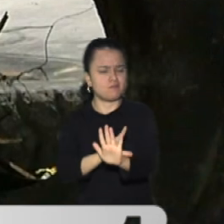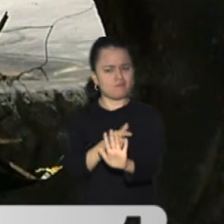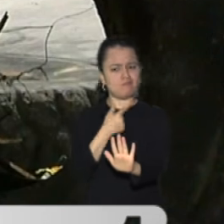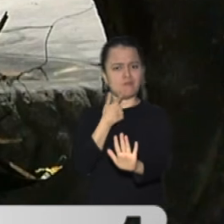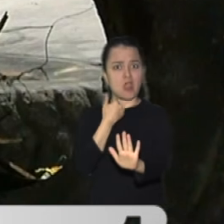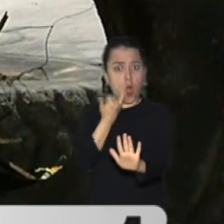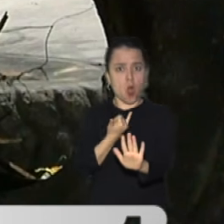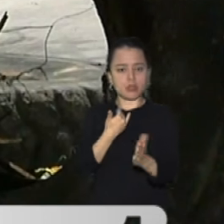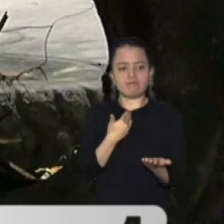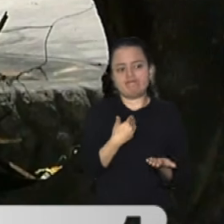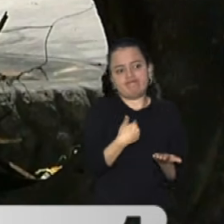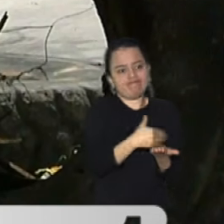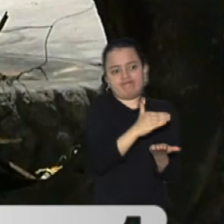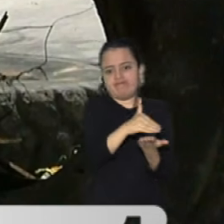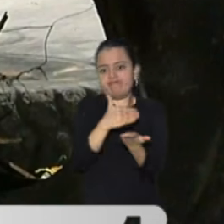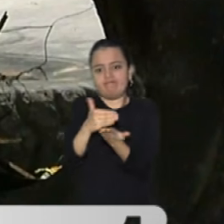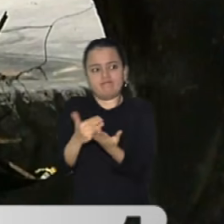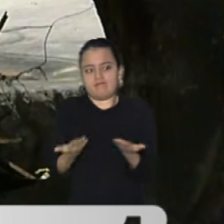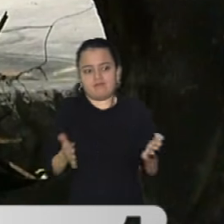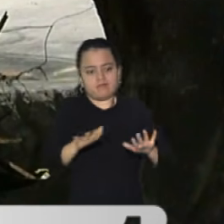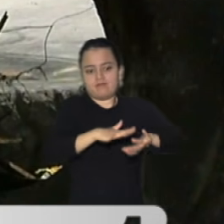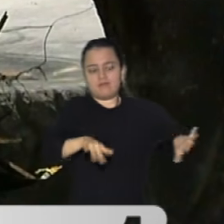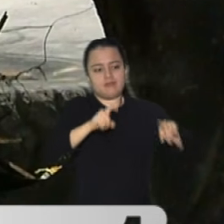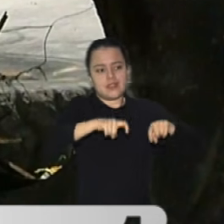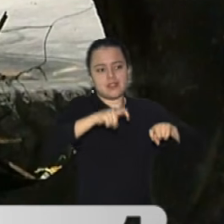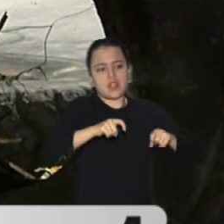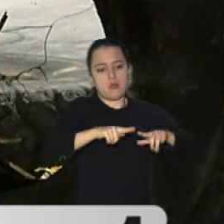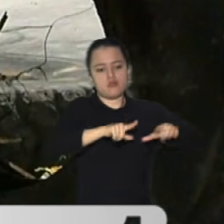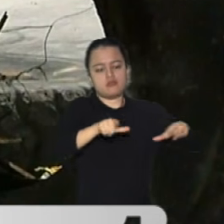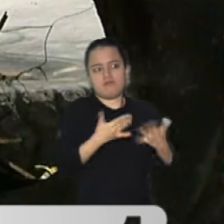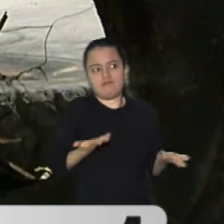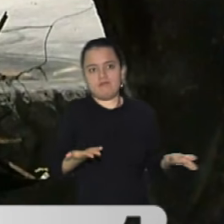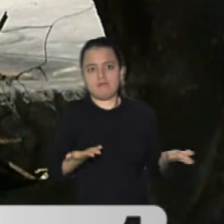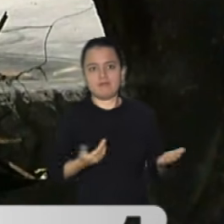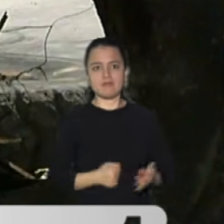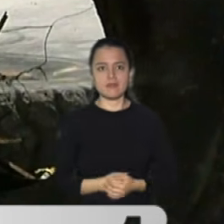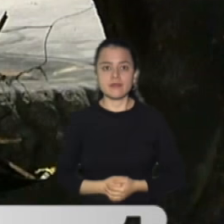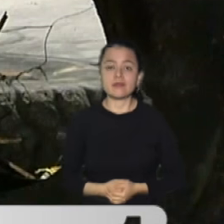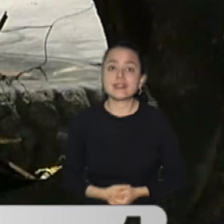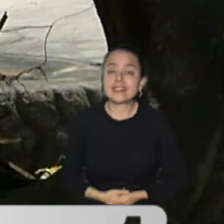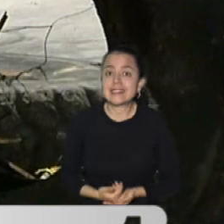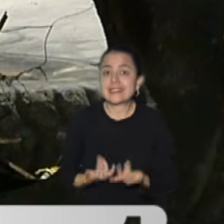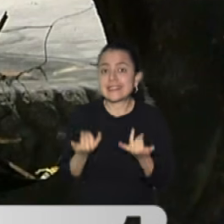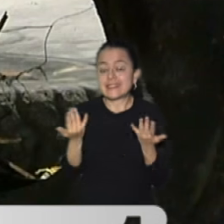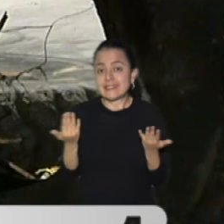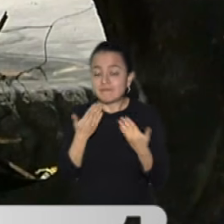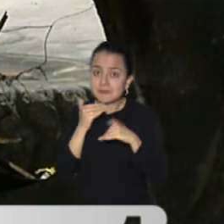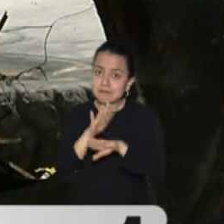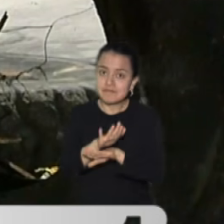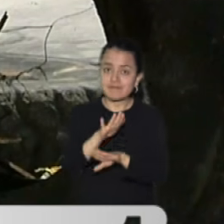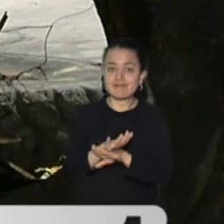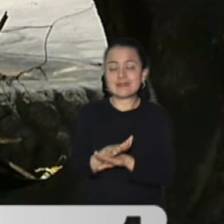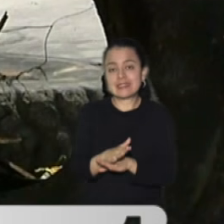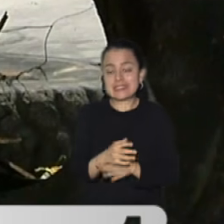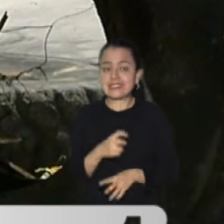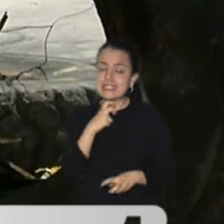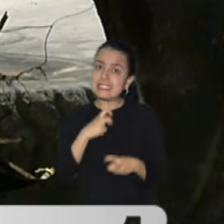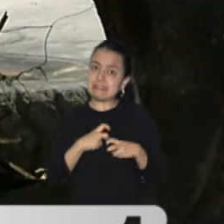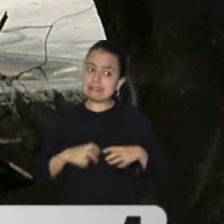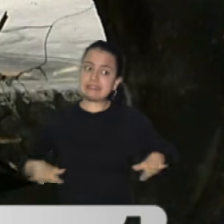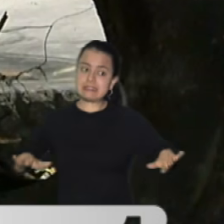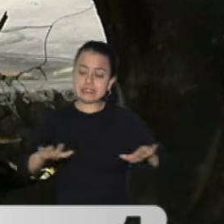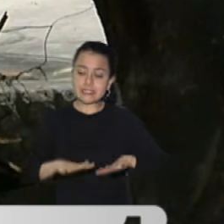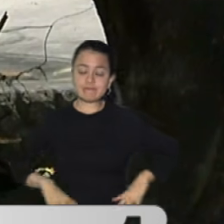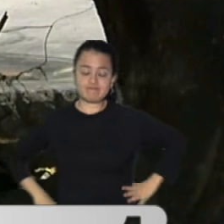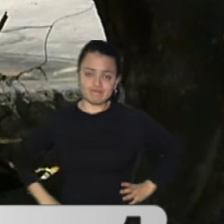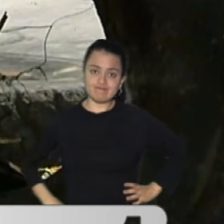Muchas gracias, Luisa. Muy buenas tardes. Horas después de este intento de desalojo, extensa la situación y